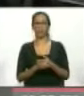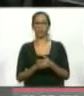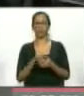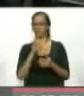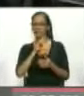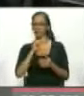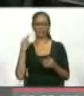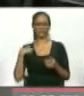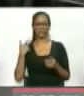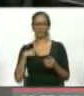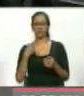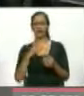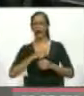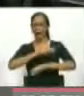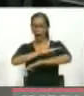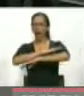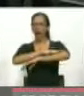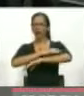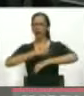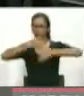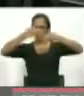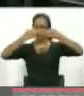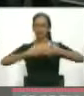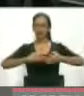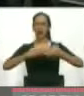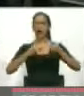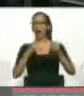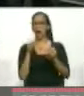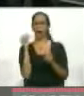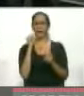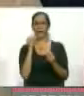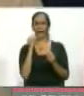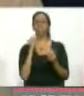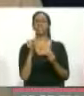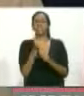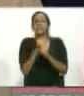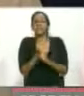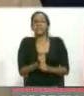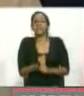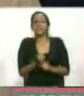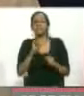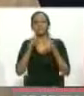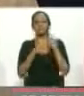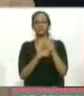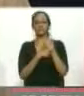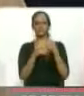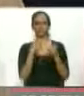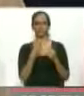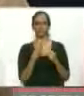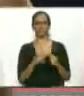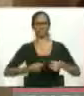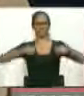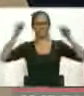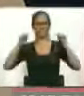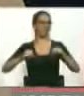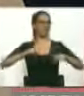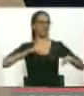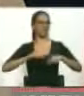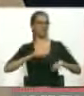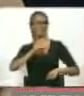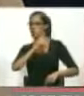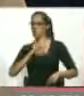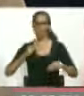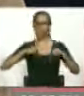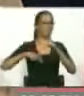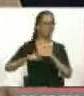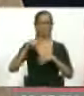una posición firme porque lo mínimo que se esperaba era que huawei o dijera esto es el régimen no vamos por elecciones